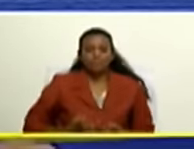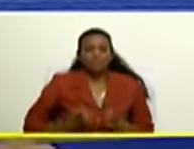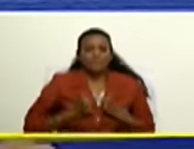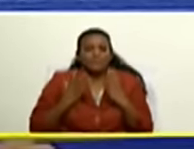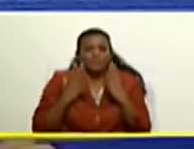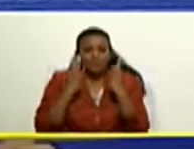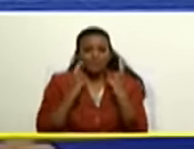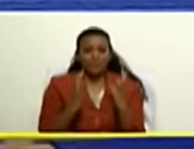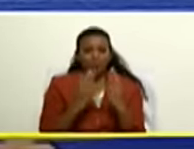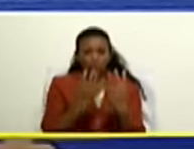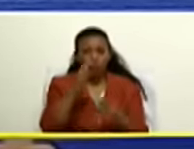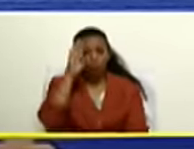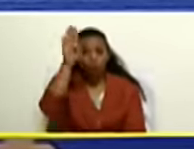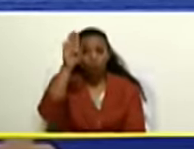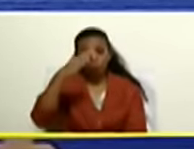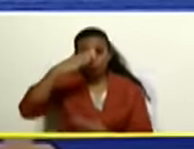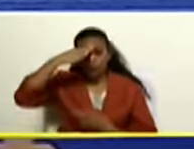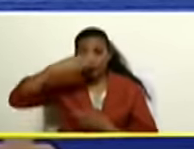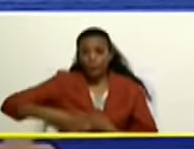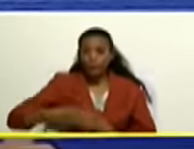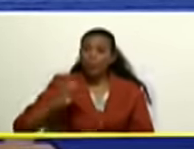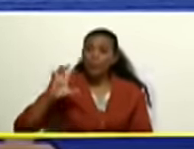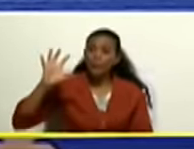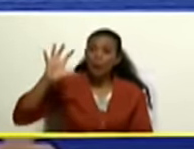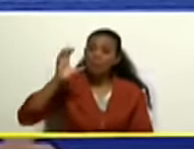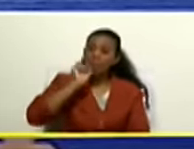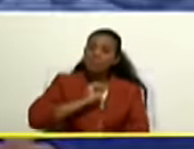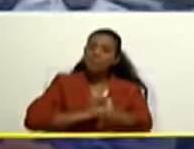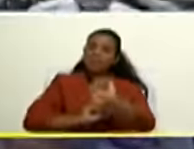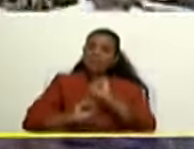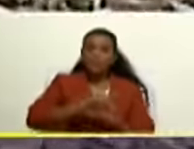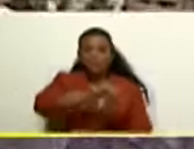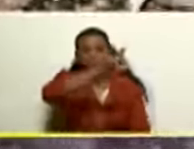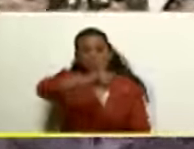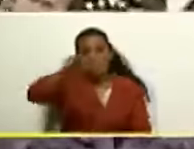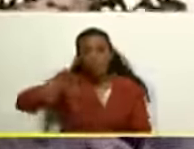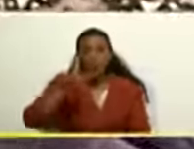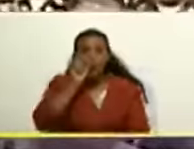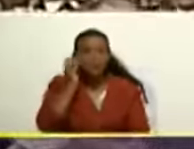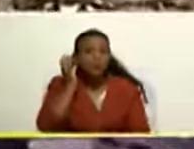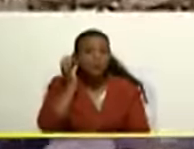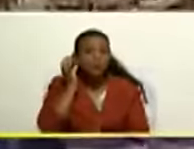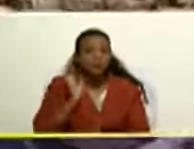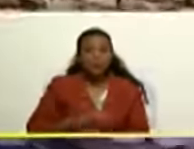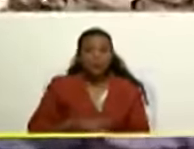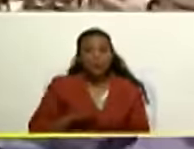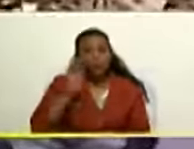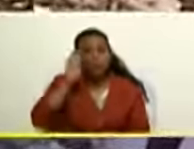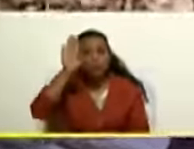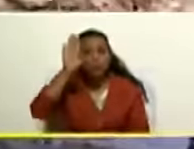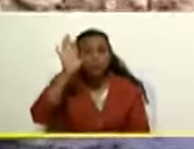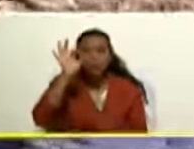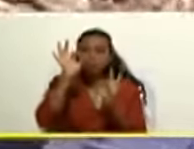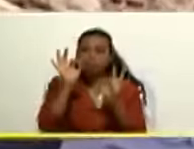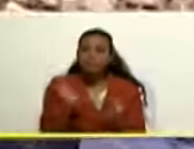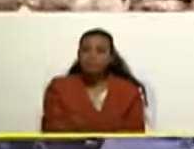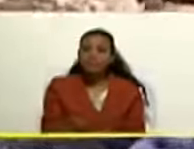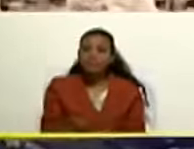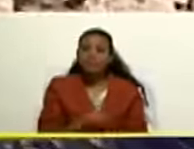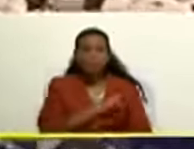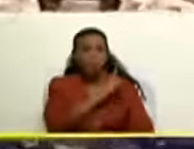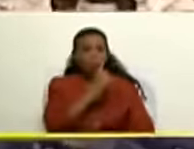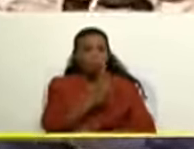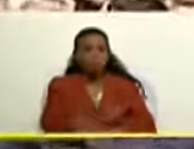estar frente al futuro de nuestra patria, de lo que va a ser una poderosa